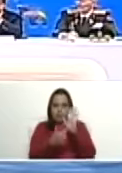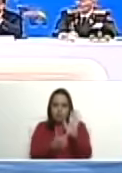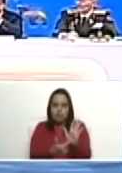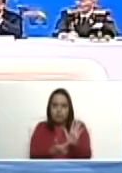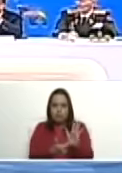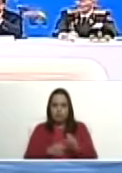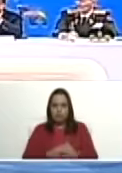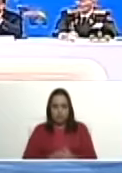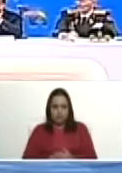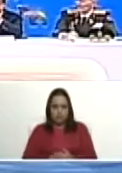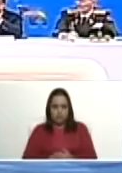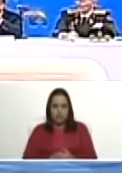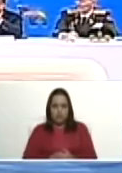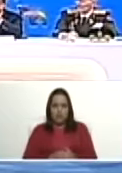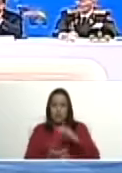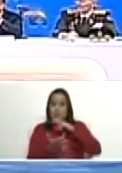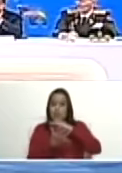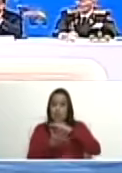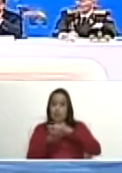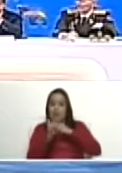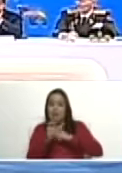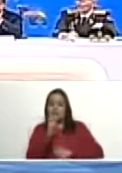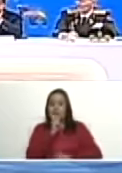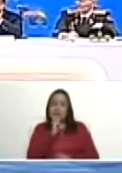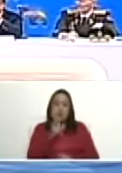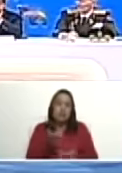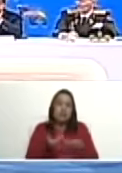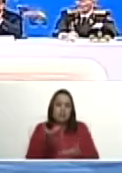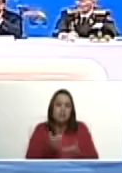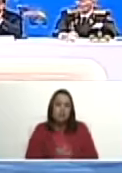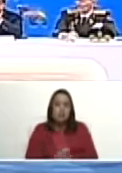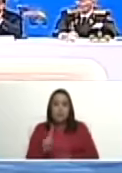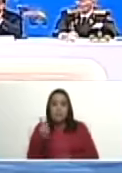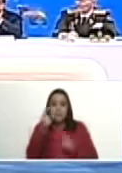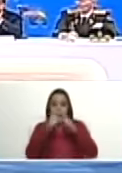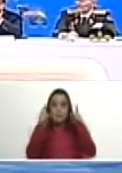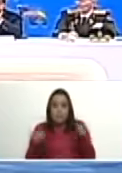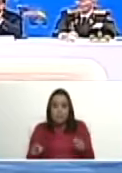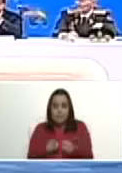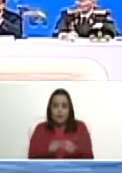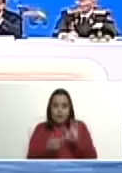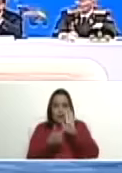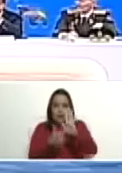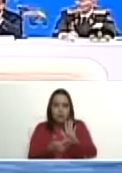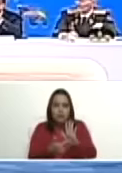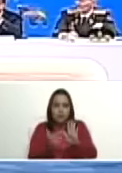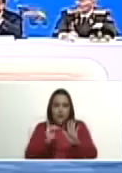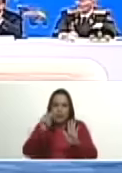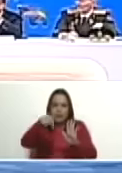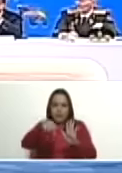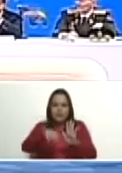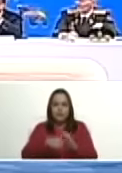Tecnología está fallando. El primer mapa tenemos aquí